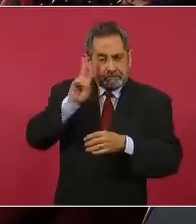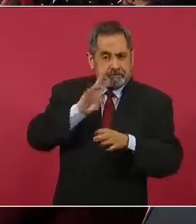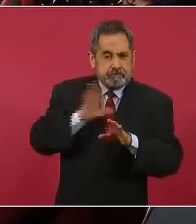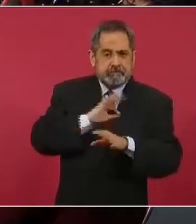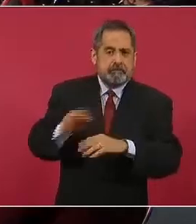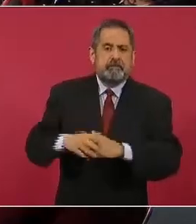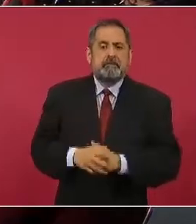concentrar acciones